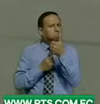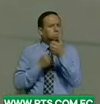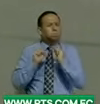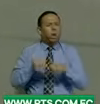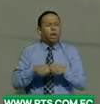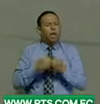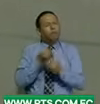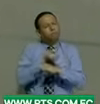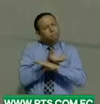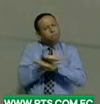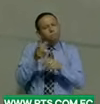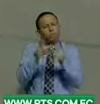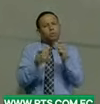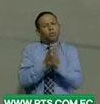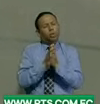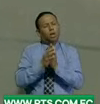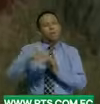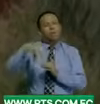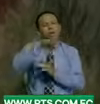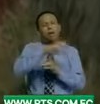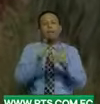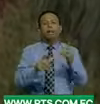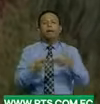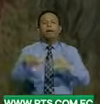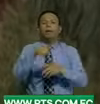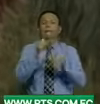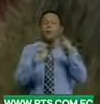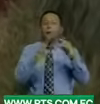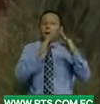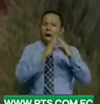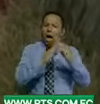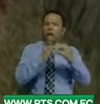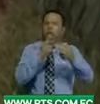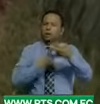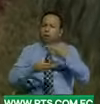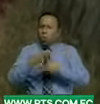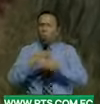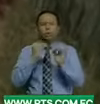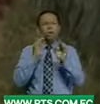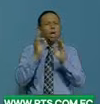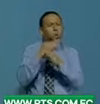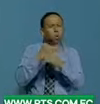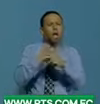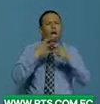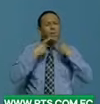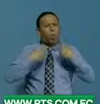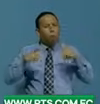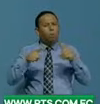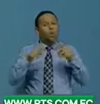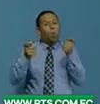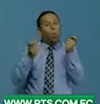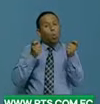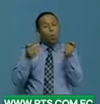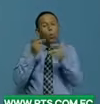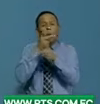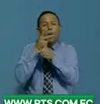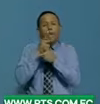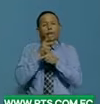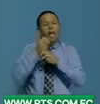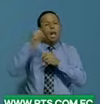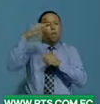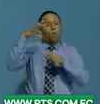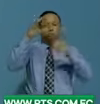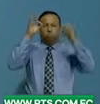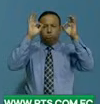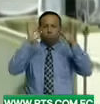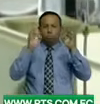medidas de ahorro en los sectores residenciales, comerciales, industrial y público. Sin embargo, la crisis energética